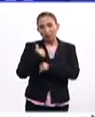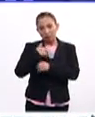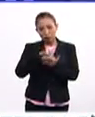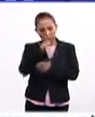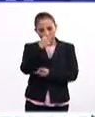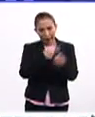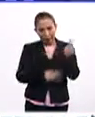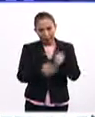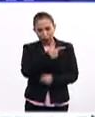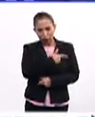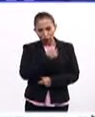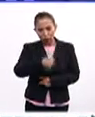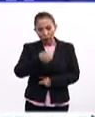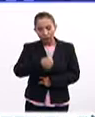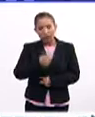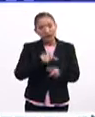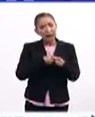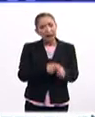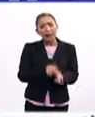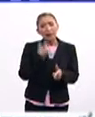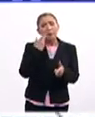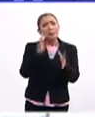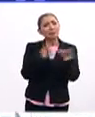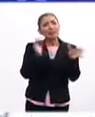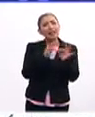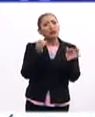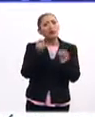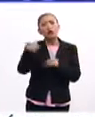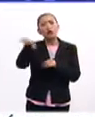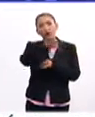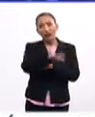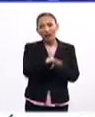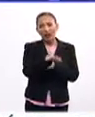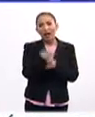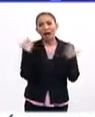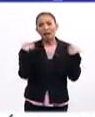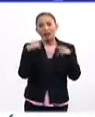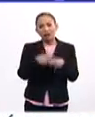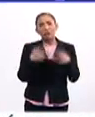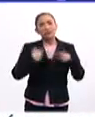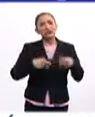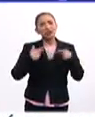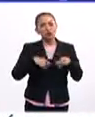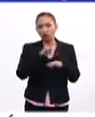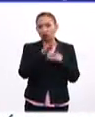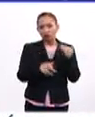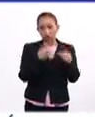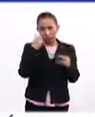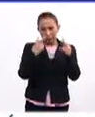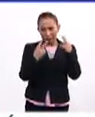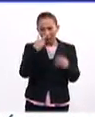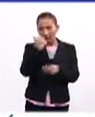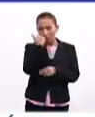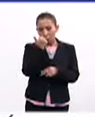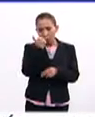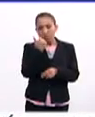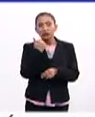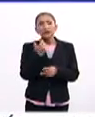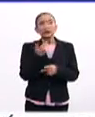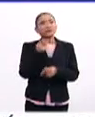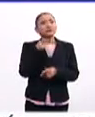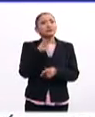placer saludarlo. Y pues bienvenido, seguir explicándole al público, a los maestros que nos ven, a los alumnos que